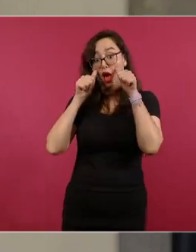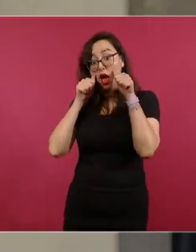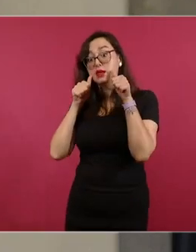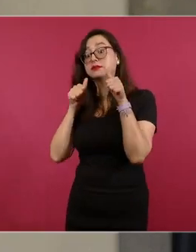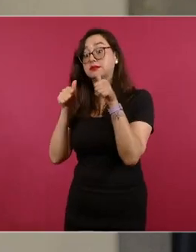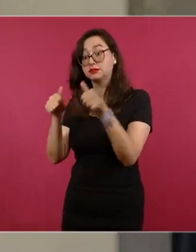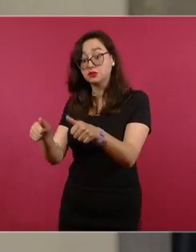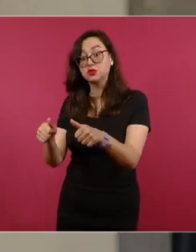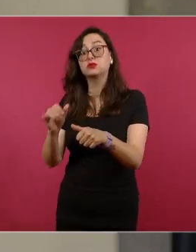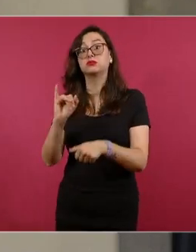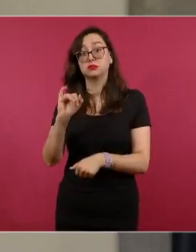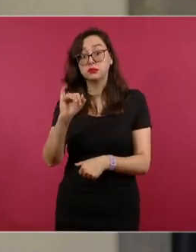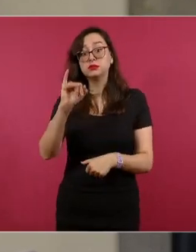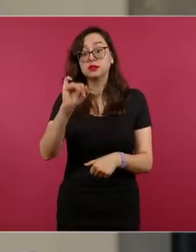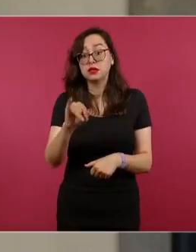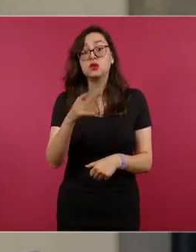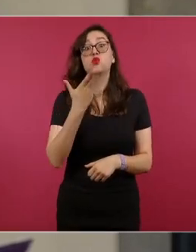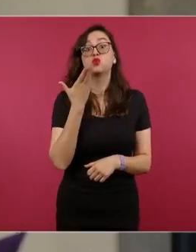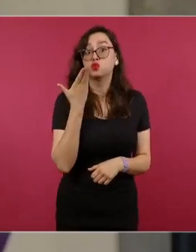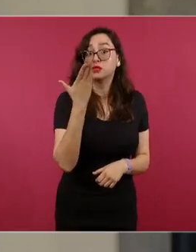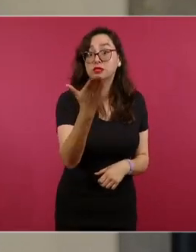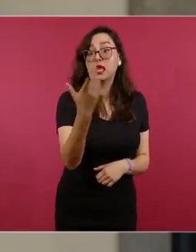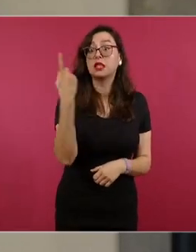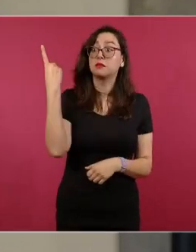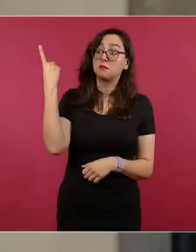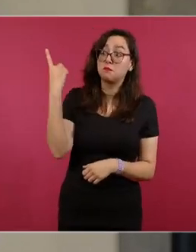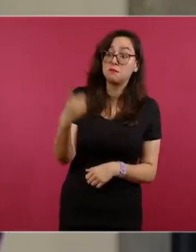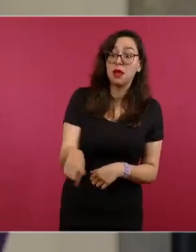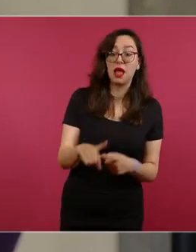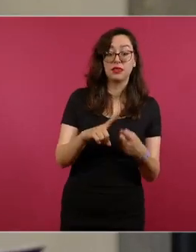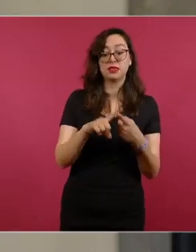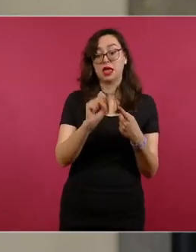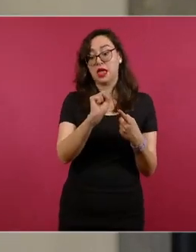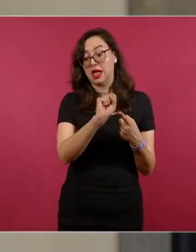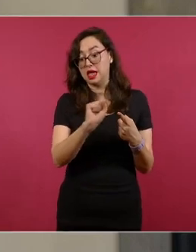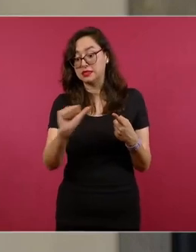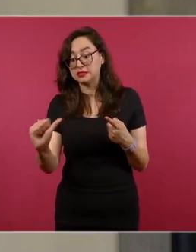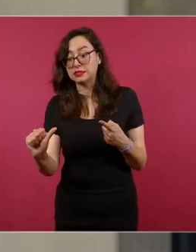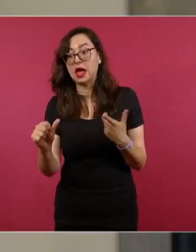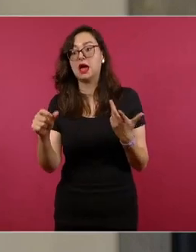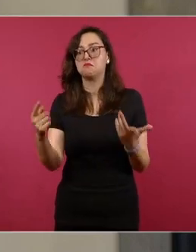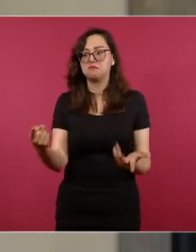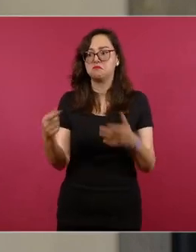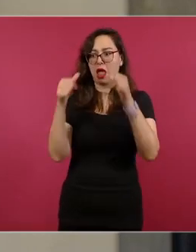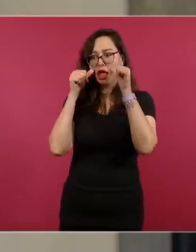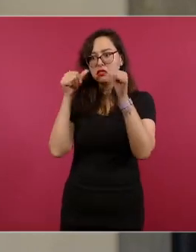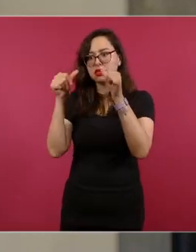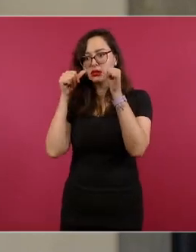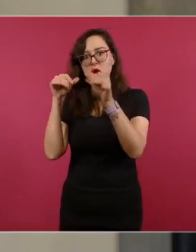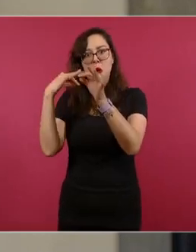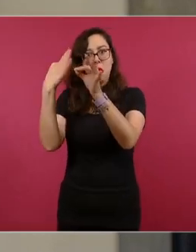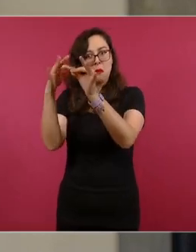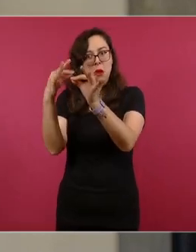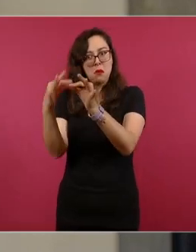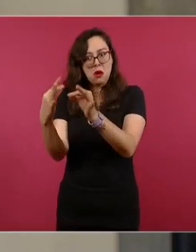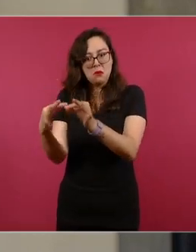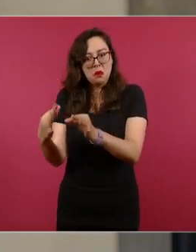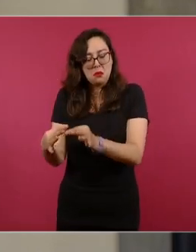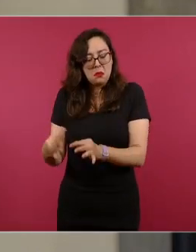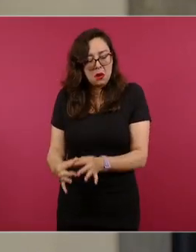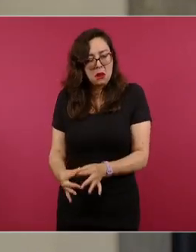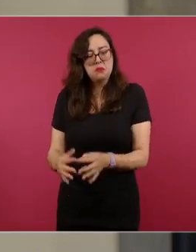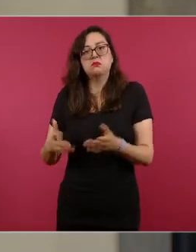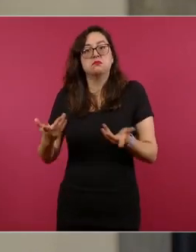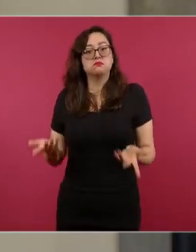en la que indicó que se coordinaría con el secretario de Salud, Jorge Alcocer, para responder puntualmente a las demandas de los